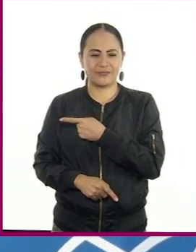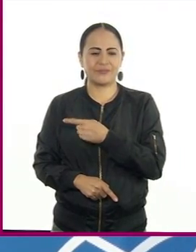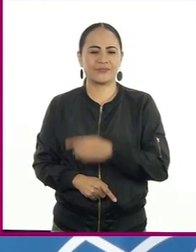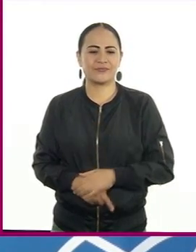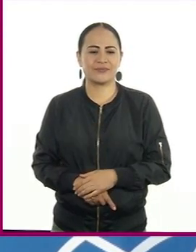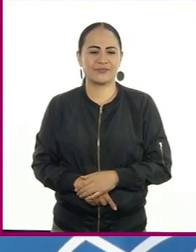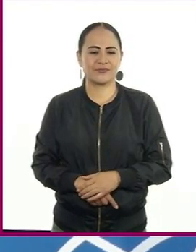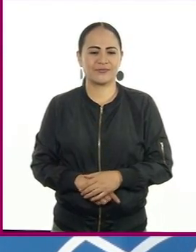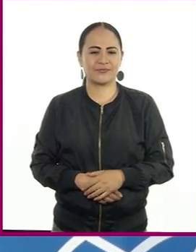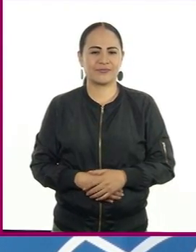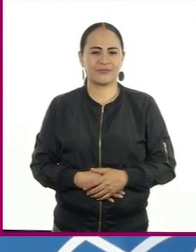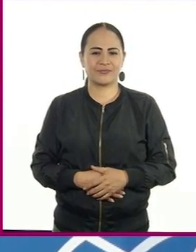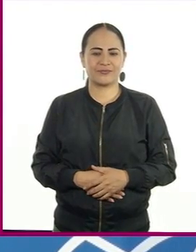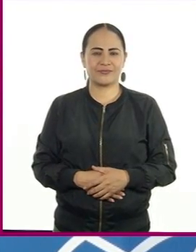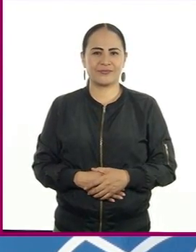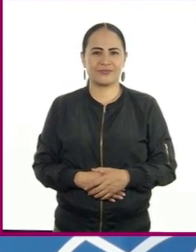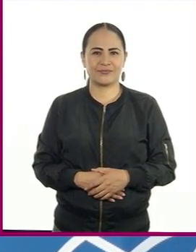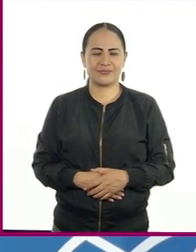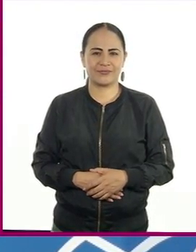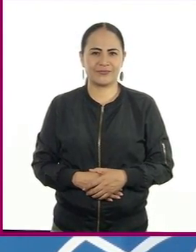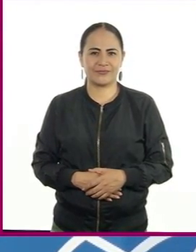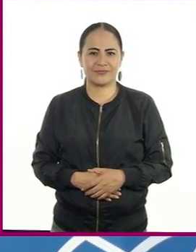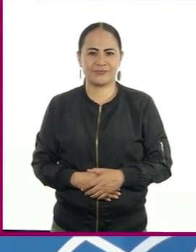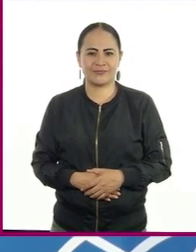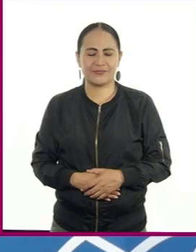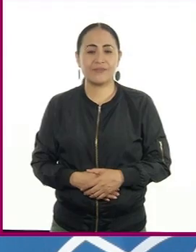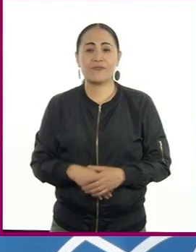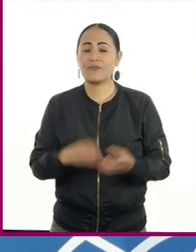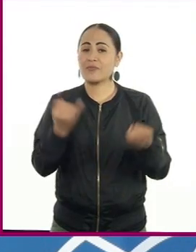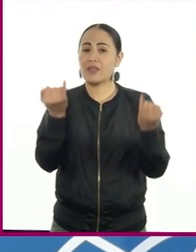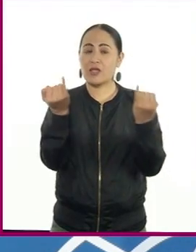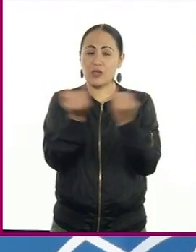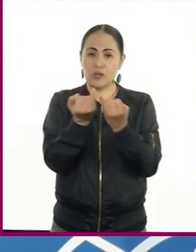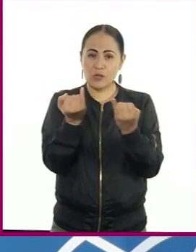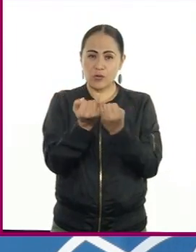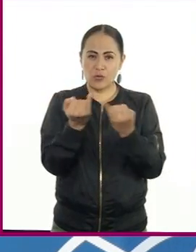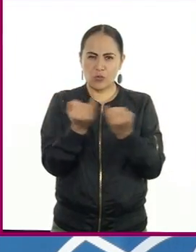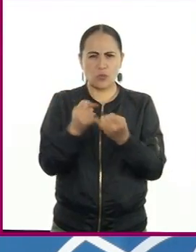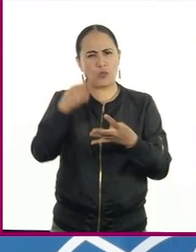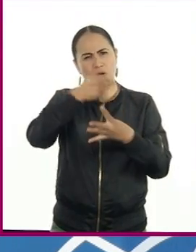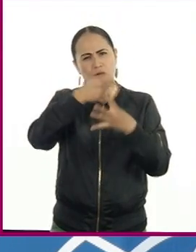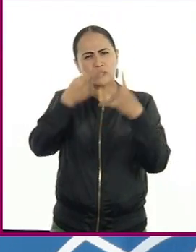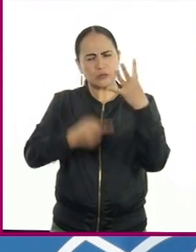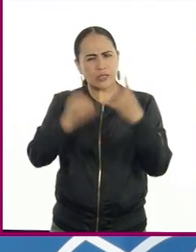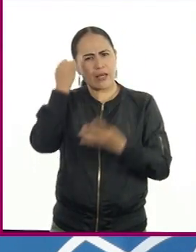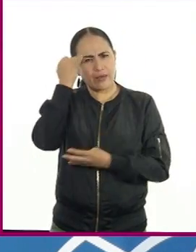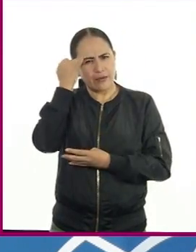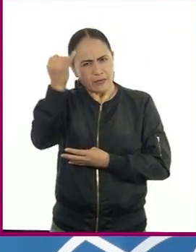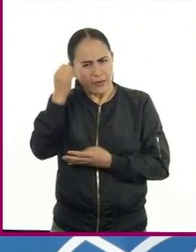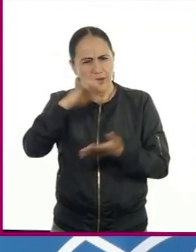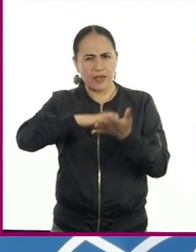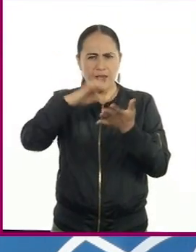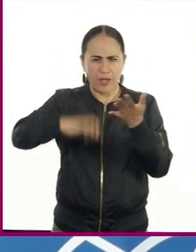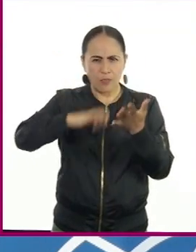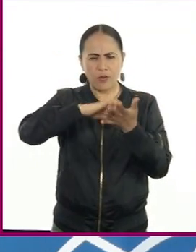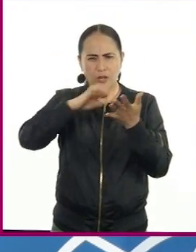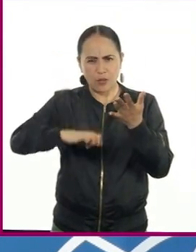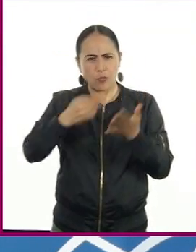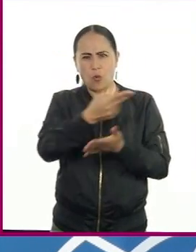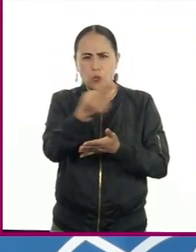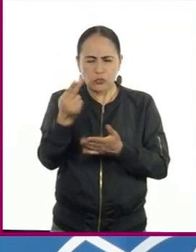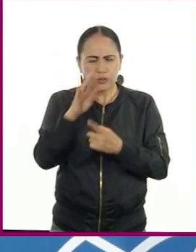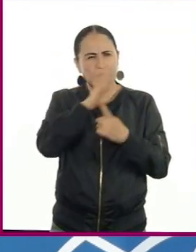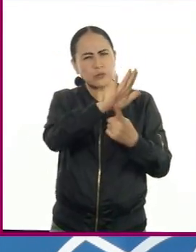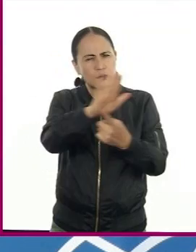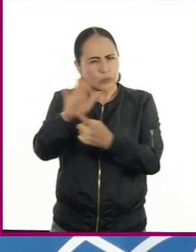forma somos titulares de derechos. También compartiremos algunas ideas y ejemplos que les permitan